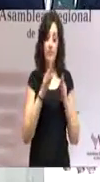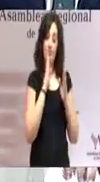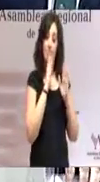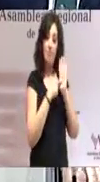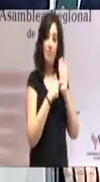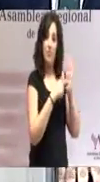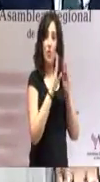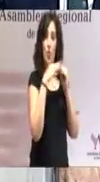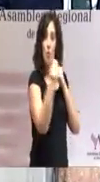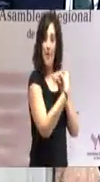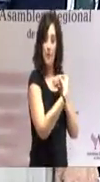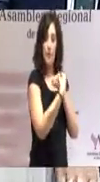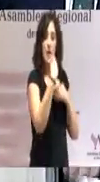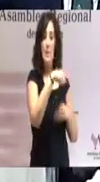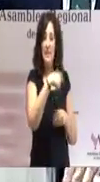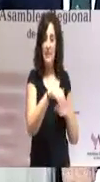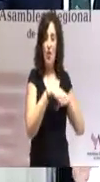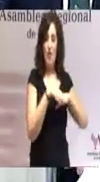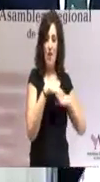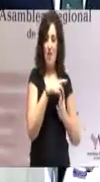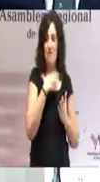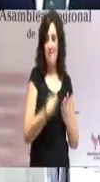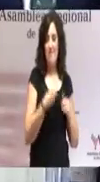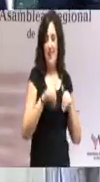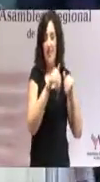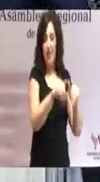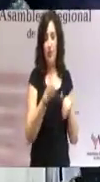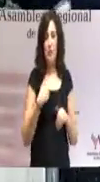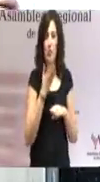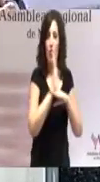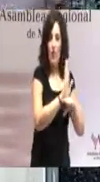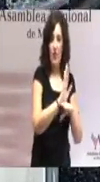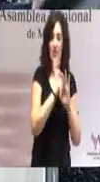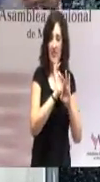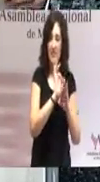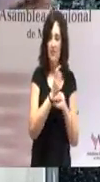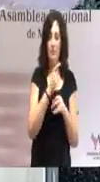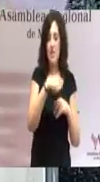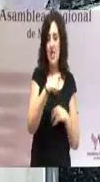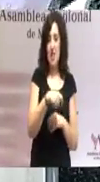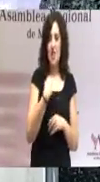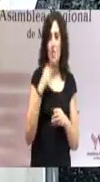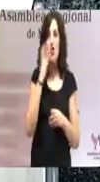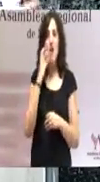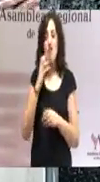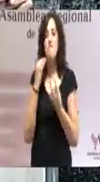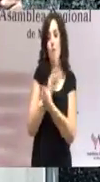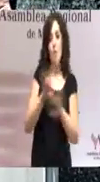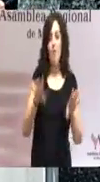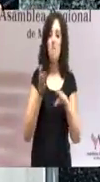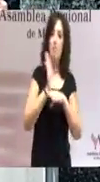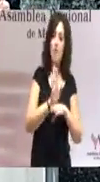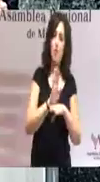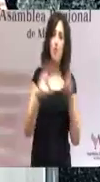el presidente del Gobierno en funciones y candidato a la presidencia, el señor Rajoy, le ha planteado a todos los partidos políticos. Este es el